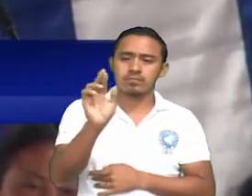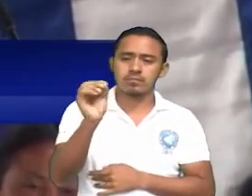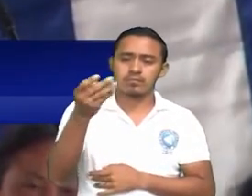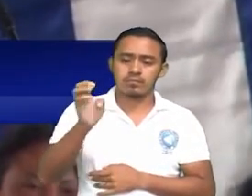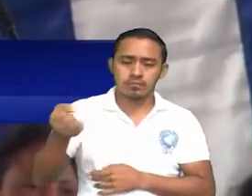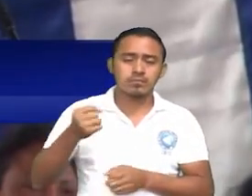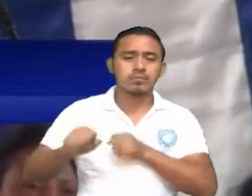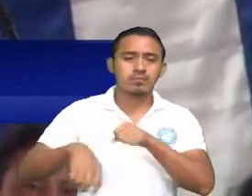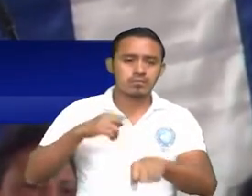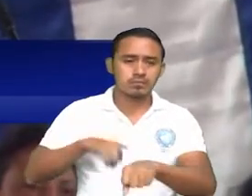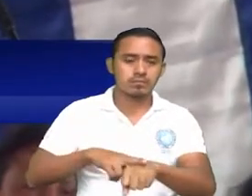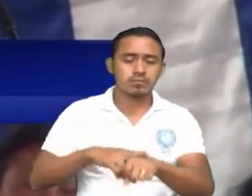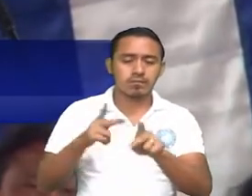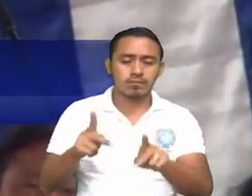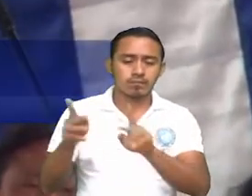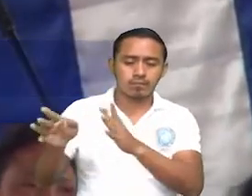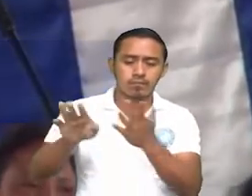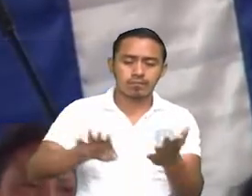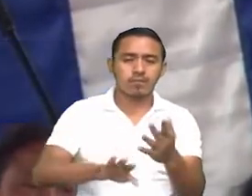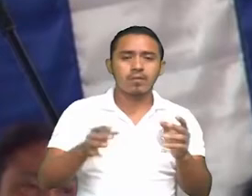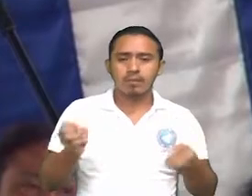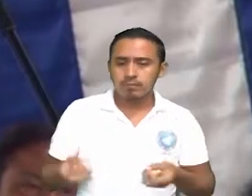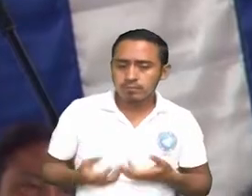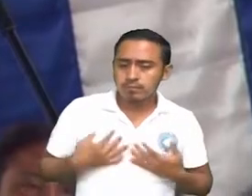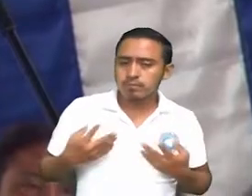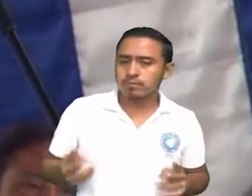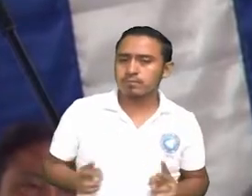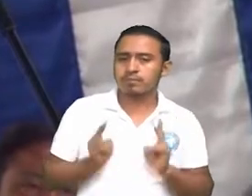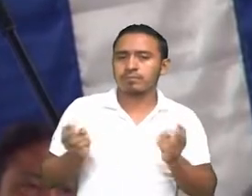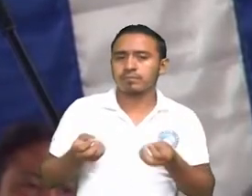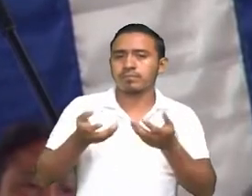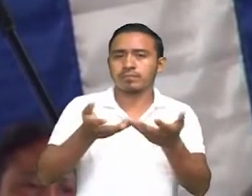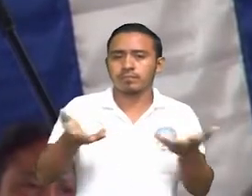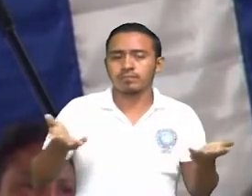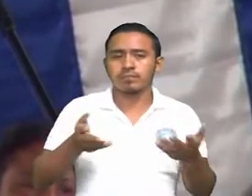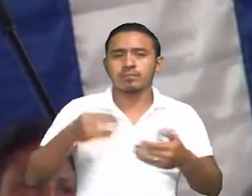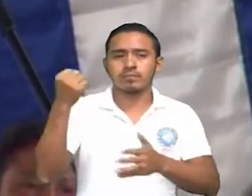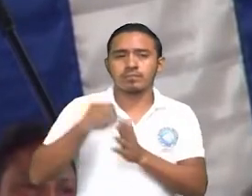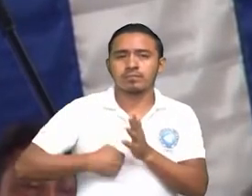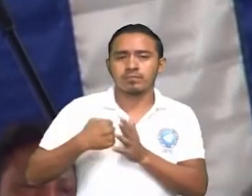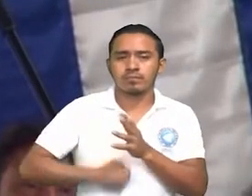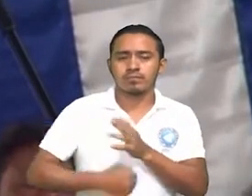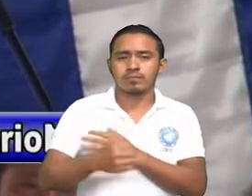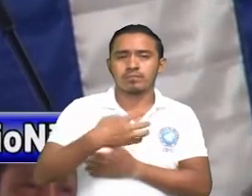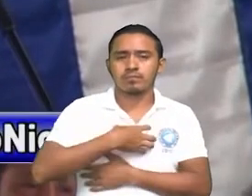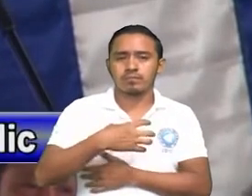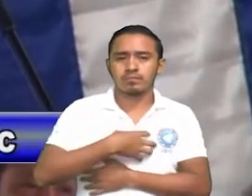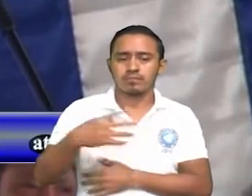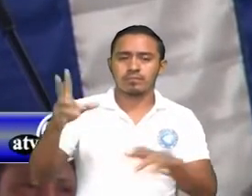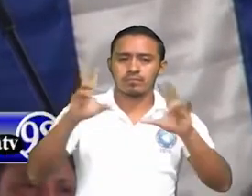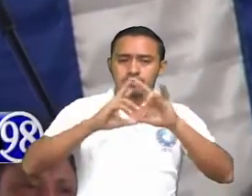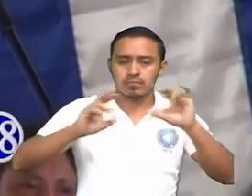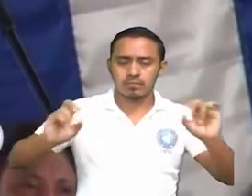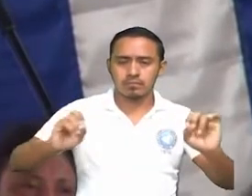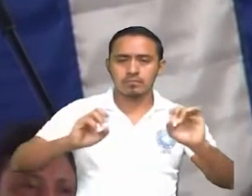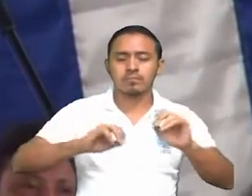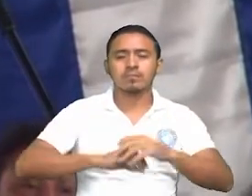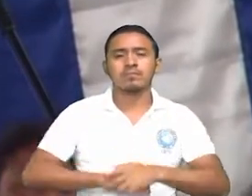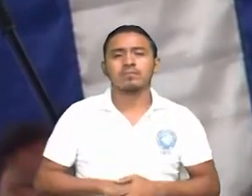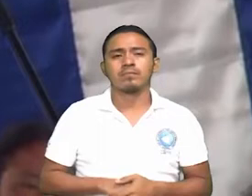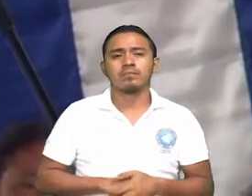nuestros héroes y mártires que han ofrendado su vida por defender nuestra patria. Y